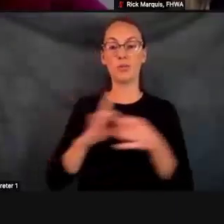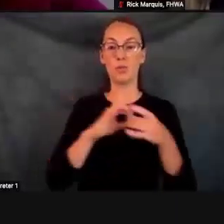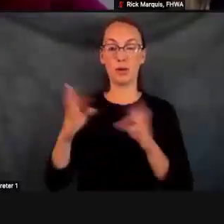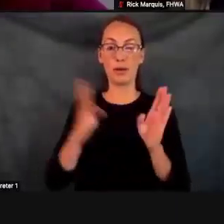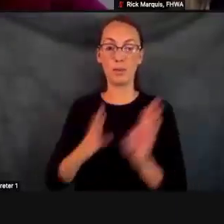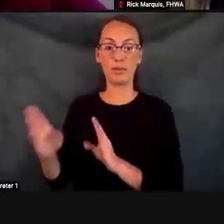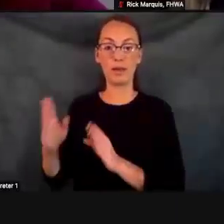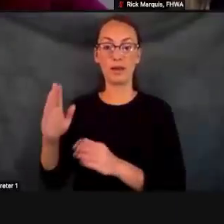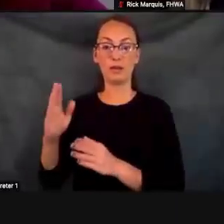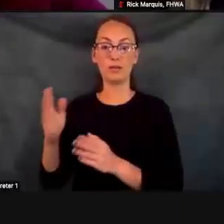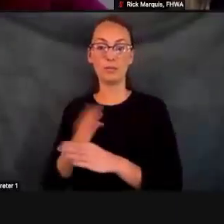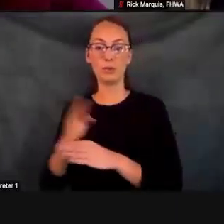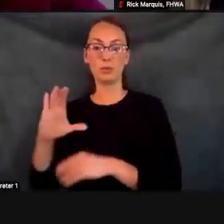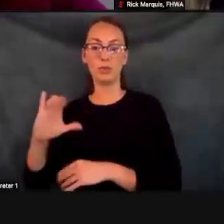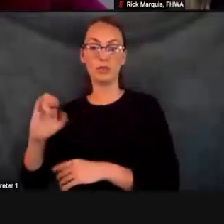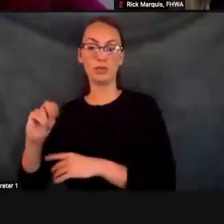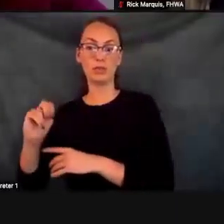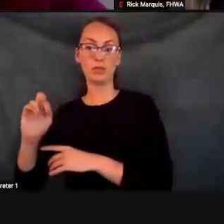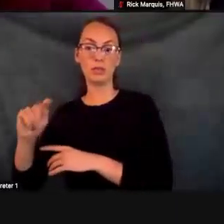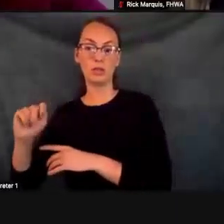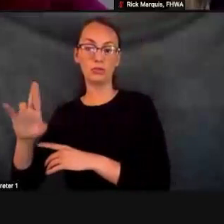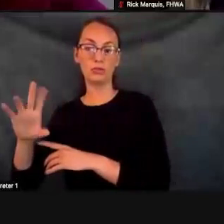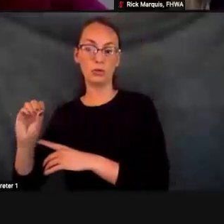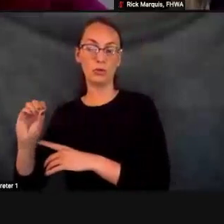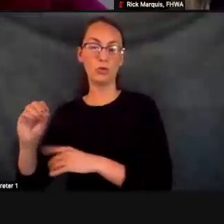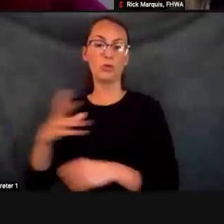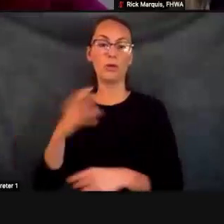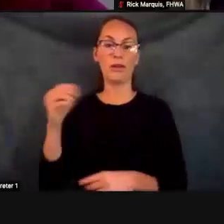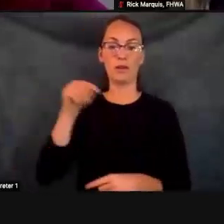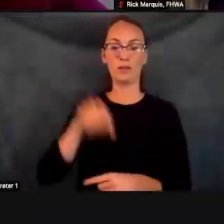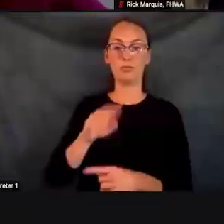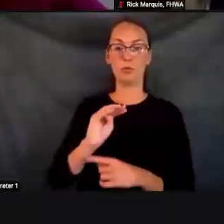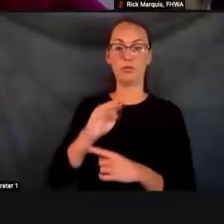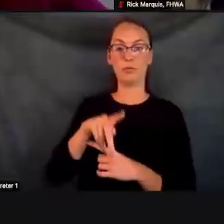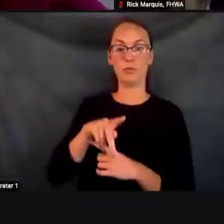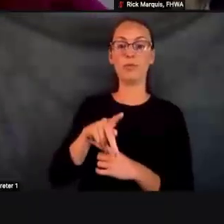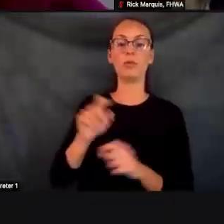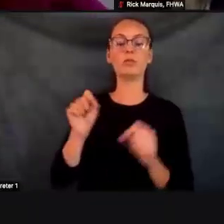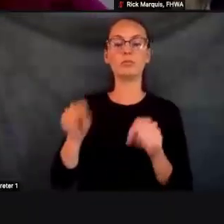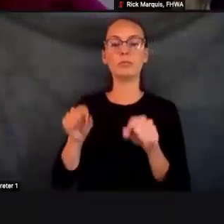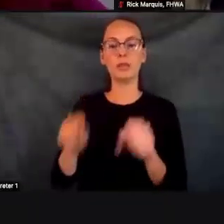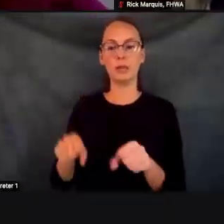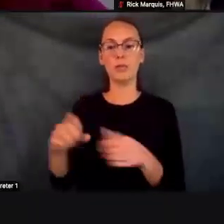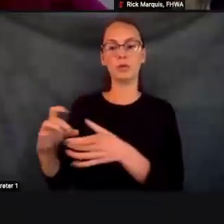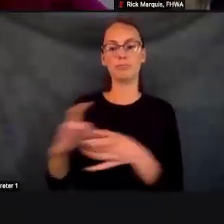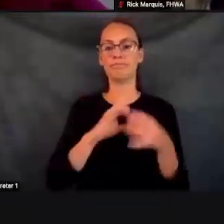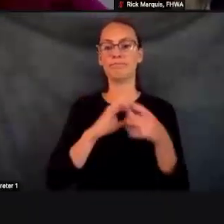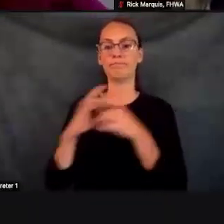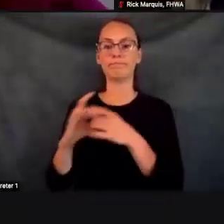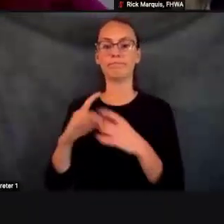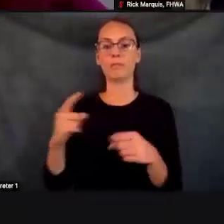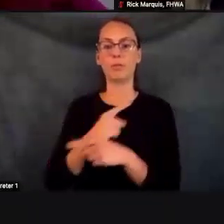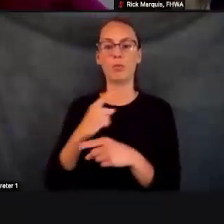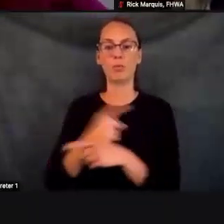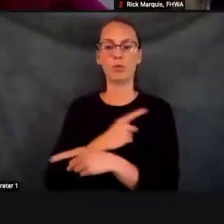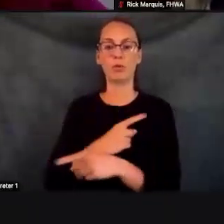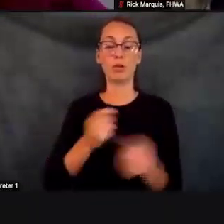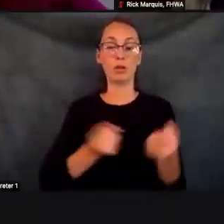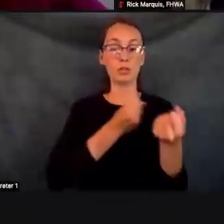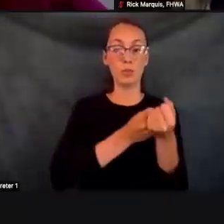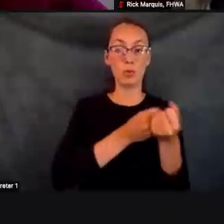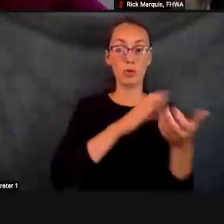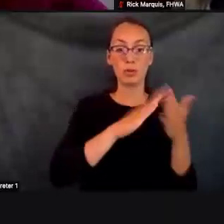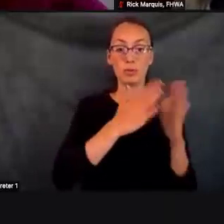El Departamento de Transporte de Nueva York puede llevar al Estado a esta visión. Gracias. Por